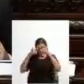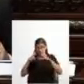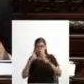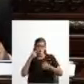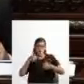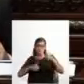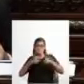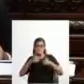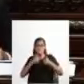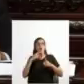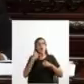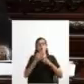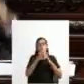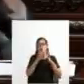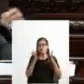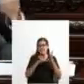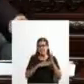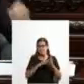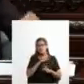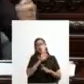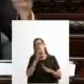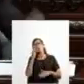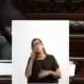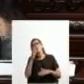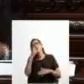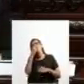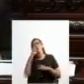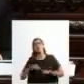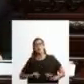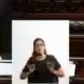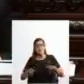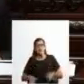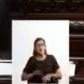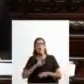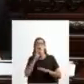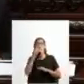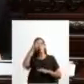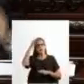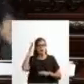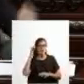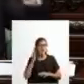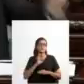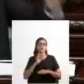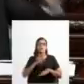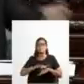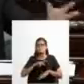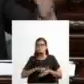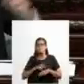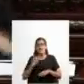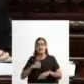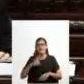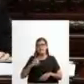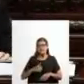con el productor neozelandés, compite con el productor australiano, compite con el productor paraguayo, compite con el productor